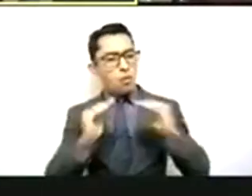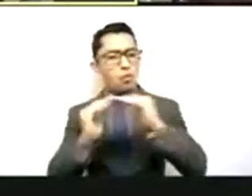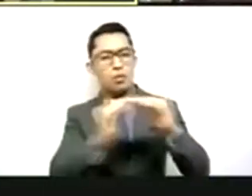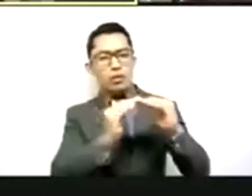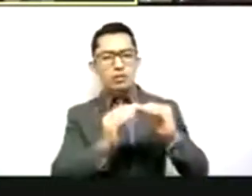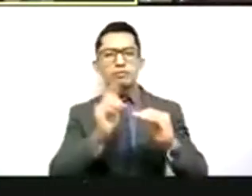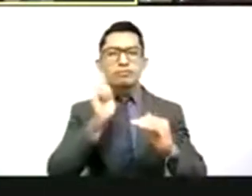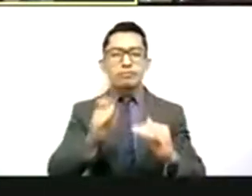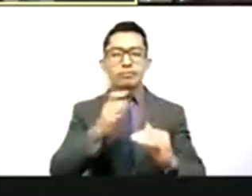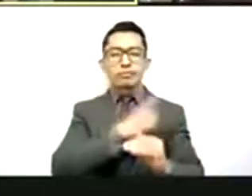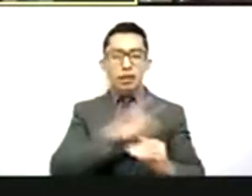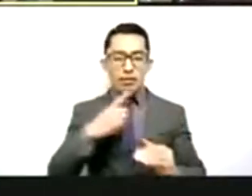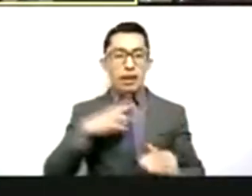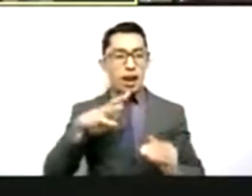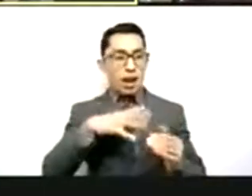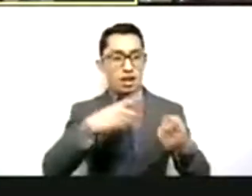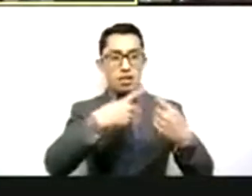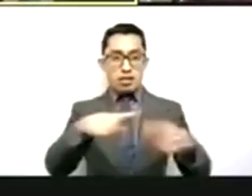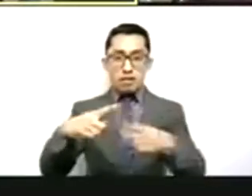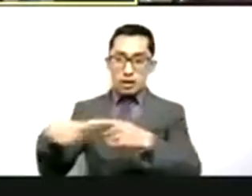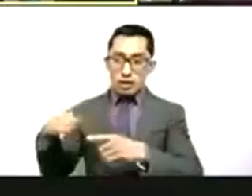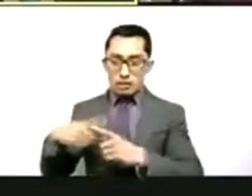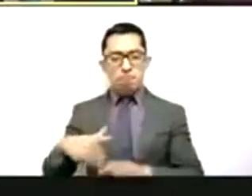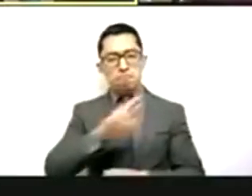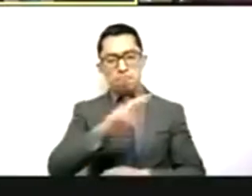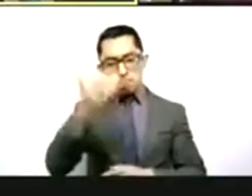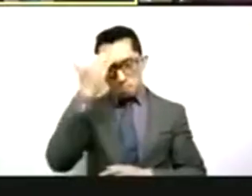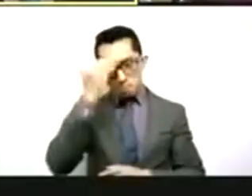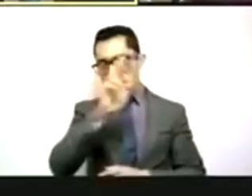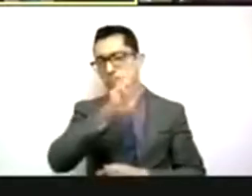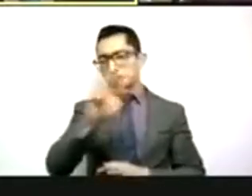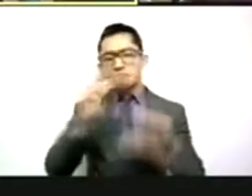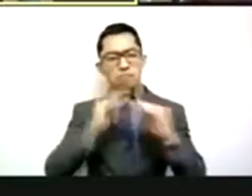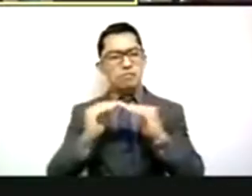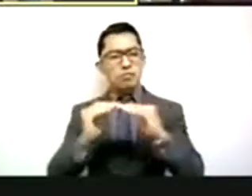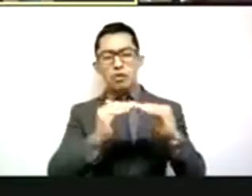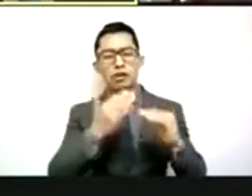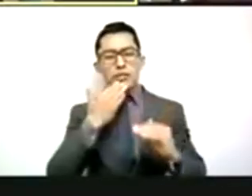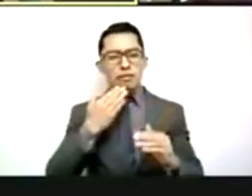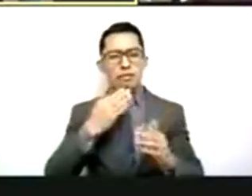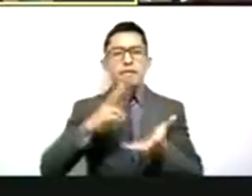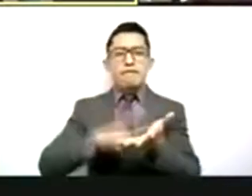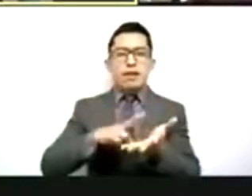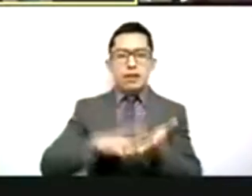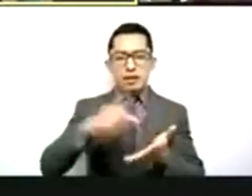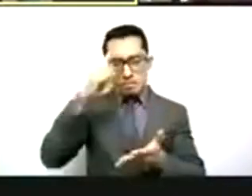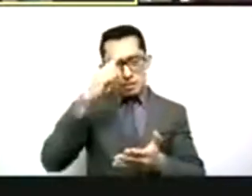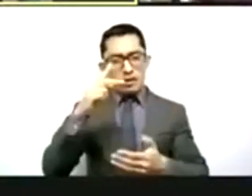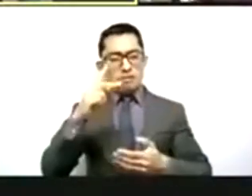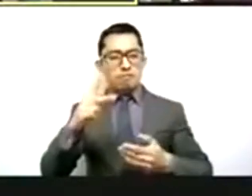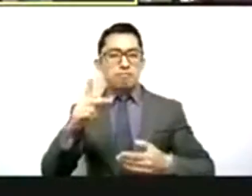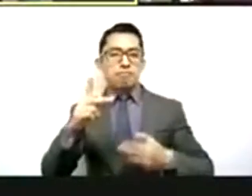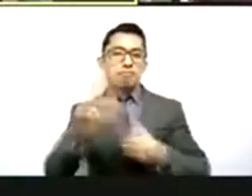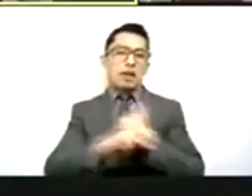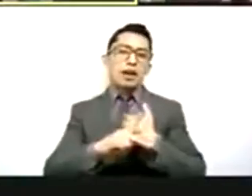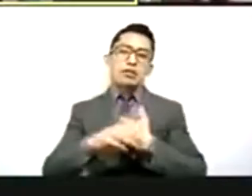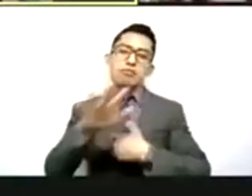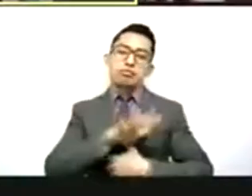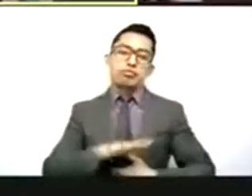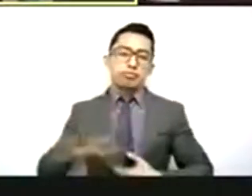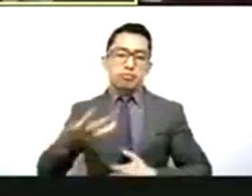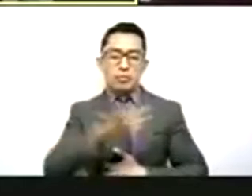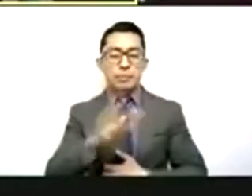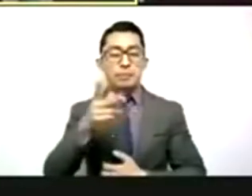estas diferencias que entrañan valor incluso para el desarrollo de las naciones. Sin embargo, el